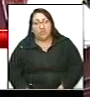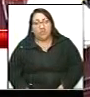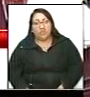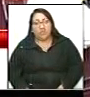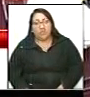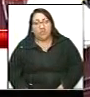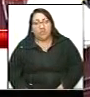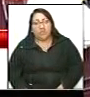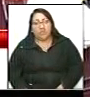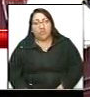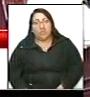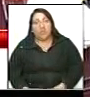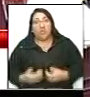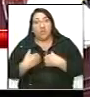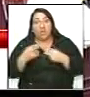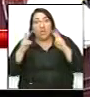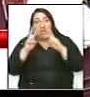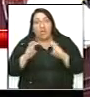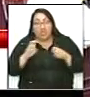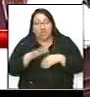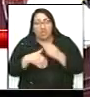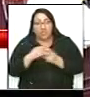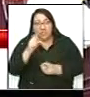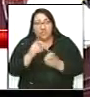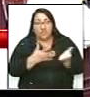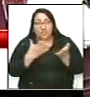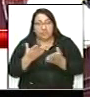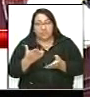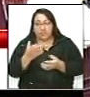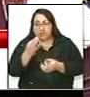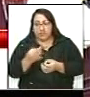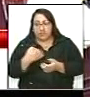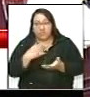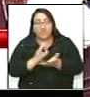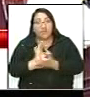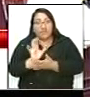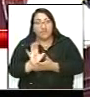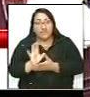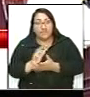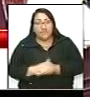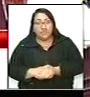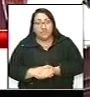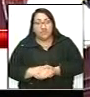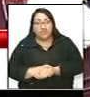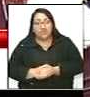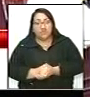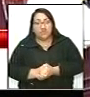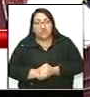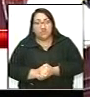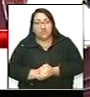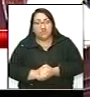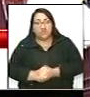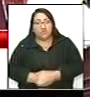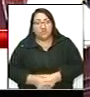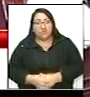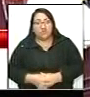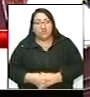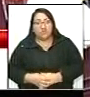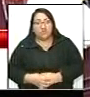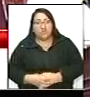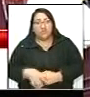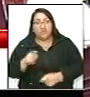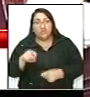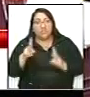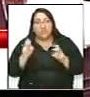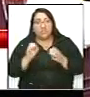que he revisado, y cada uno de los invitados lo dirá, lo que debemos evitar son requisitos que sean muy subjetivos. Es decir, esto tiene que ser un